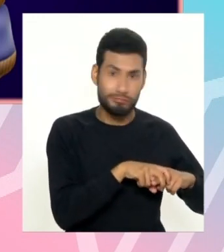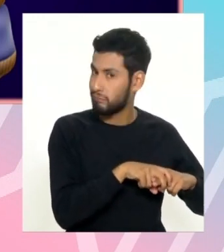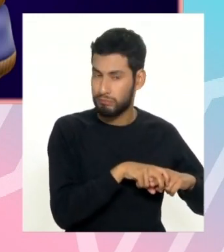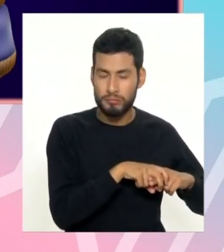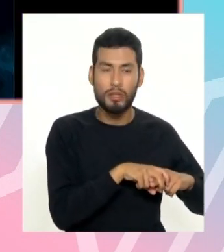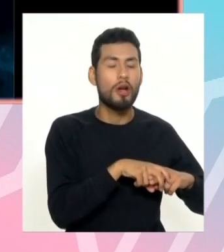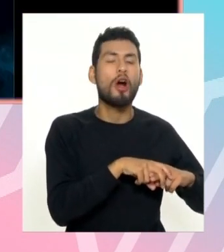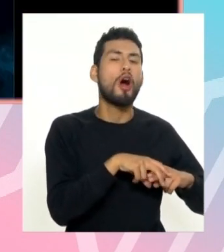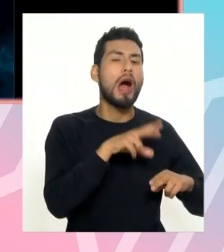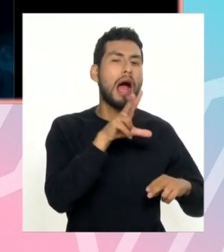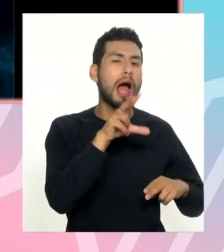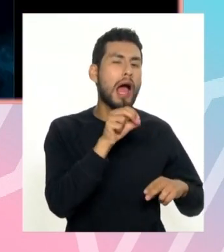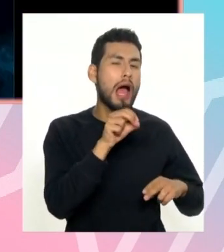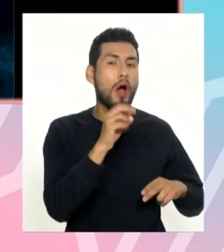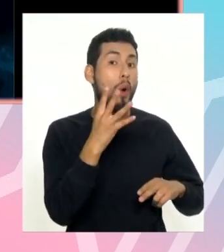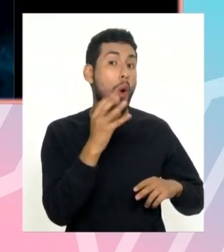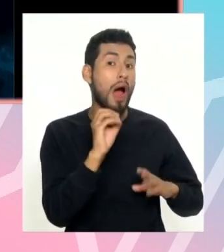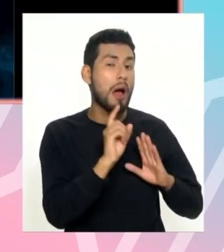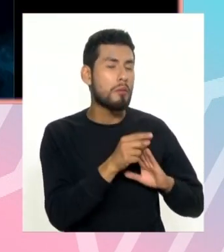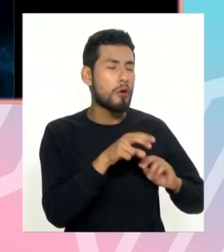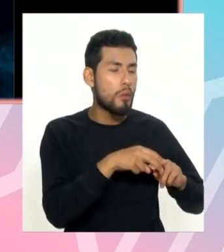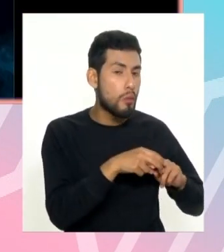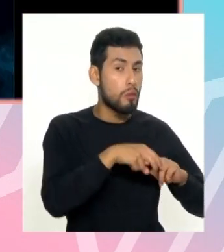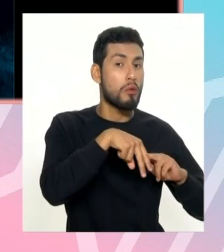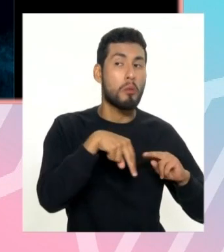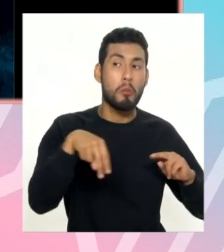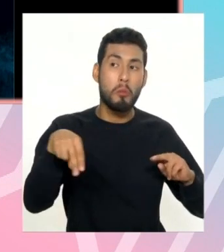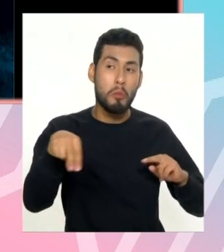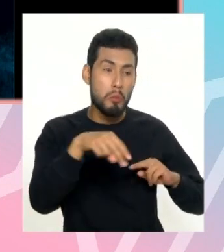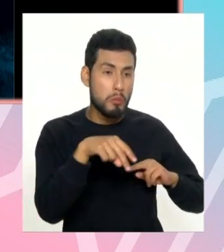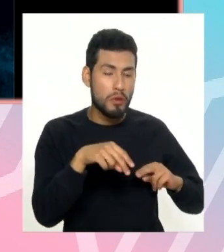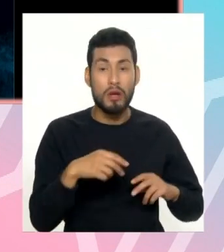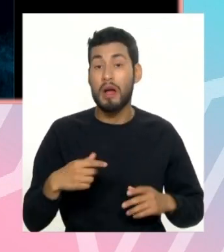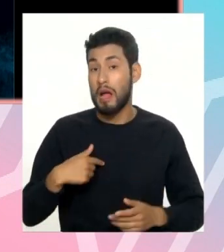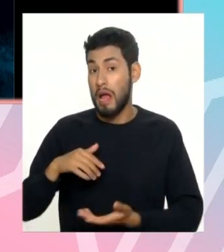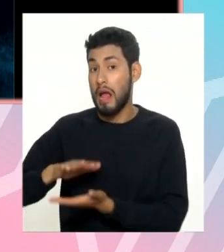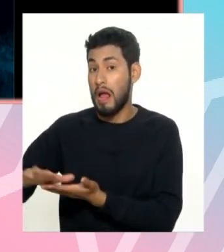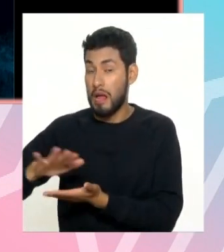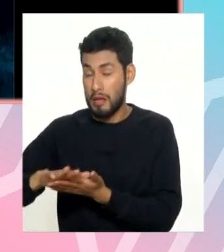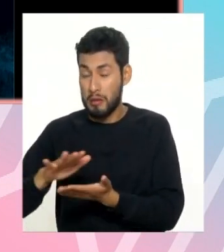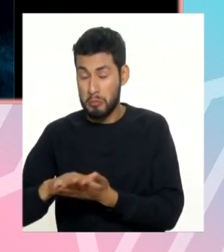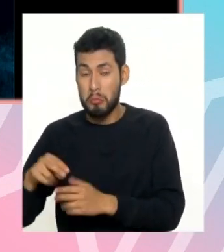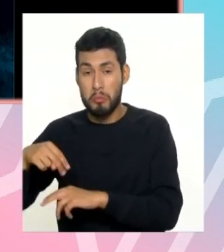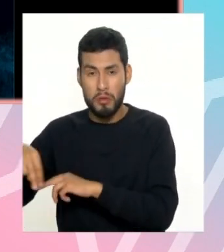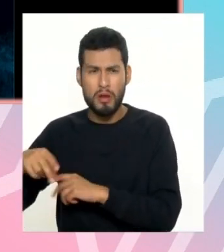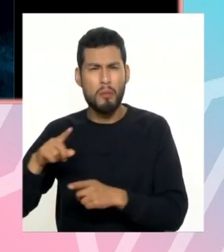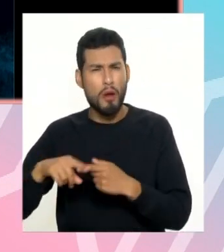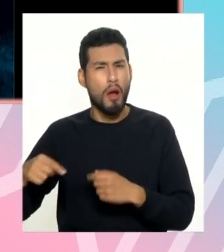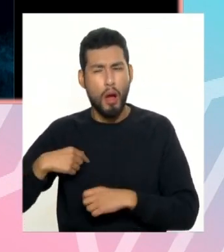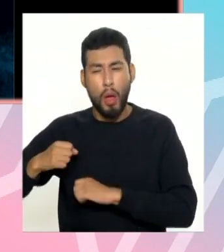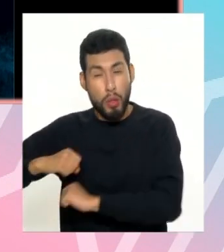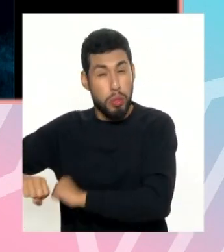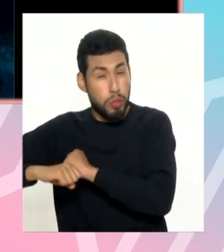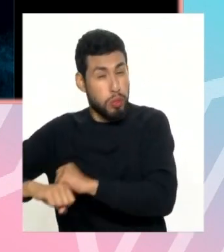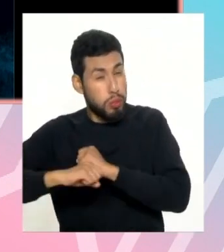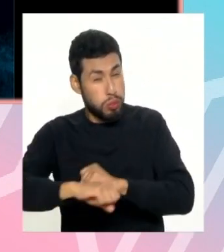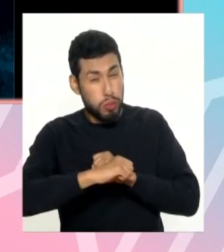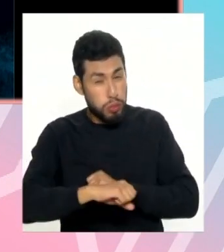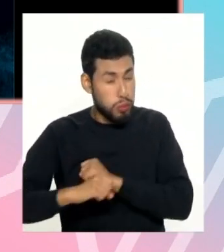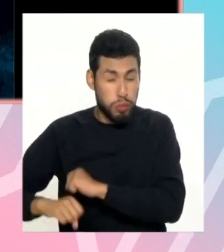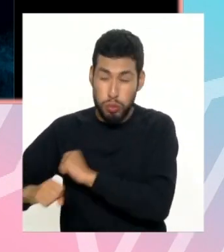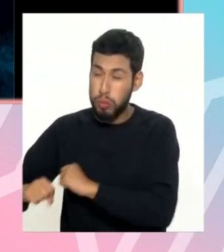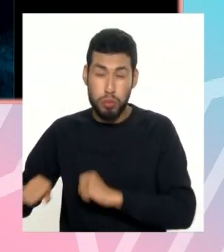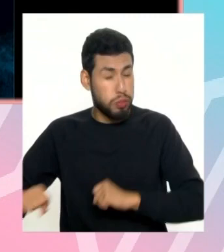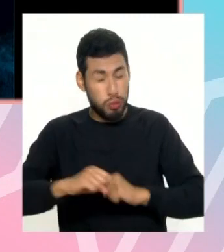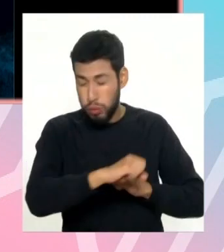pausa activa a los 30-40 minutos. Puedo agarrar y limpiar mi casa, pero una cosa es limpiar habitación por habitación y otra es limpiarme toda la casa completa